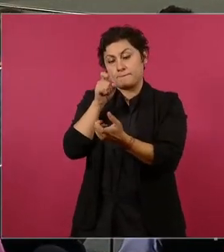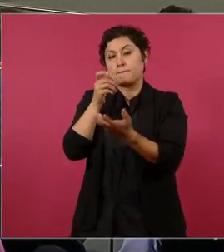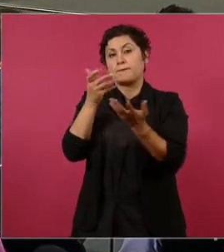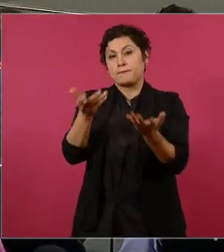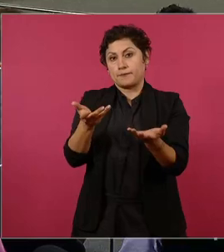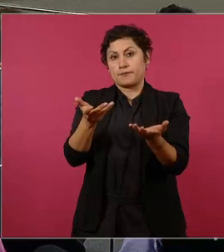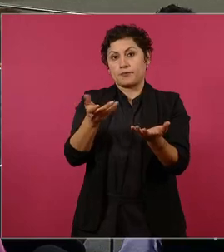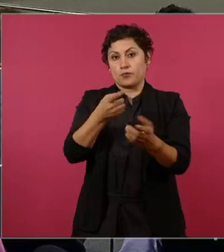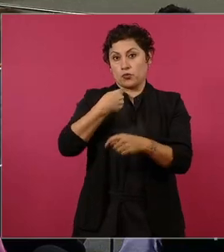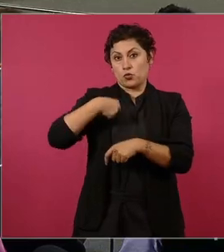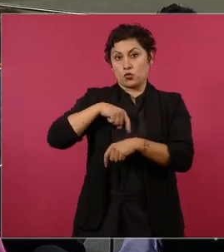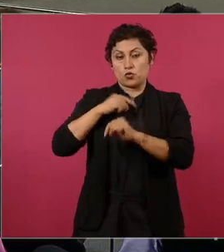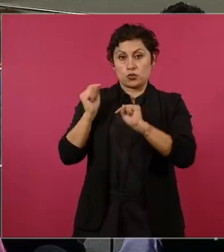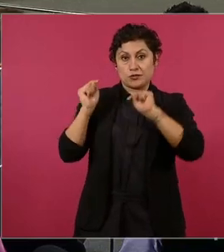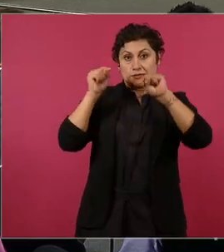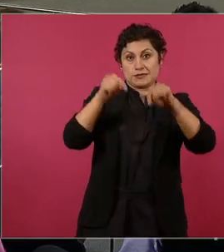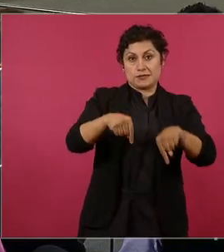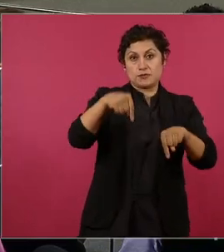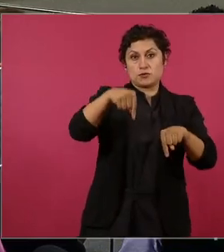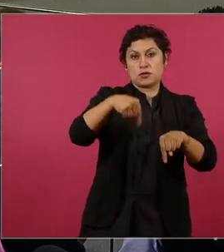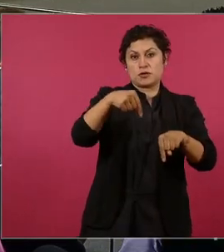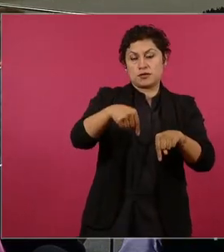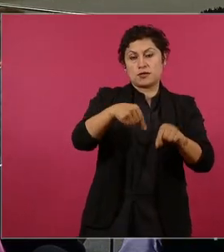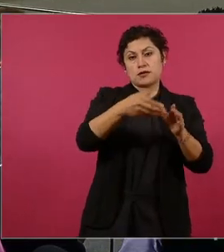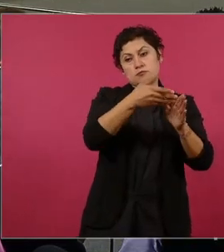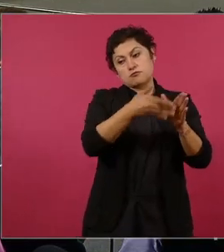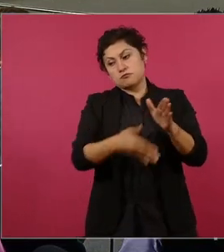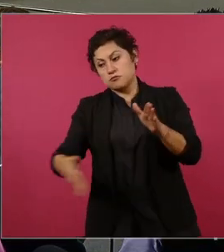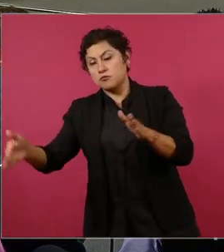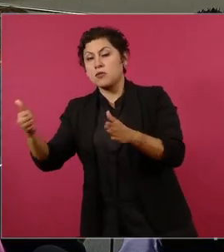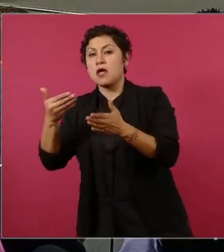desde que llegamos hasta el 23